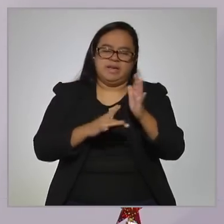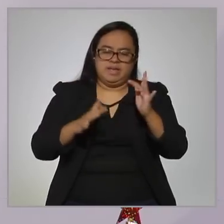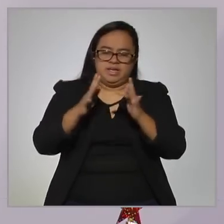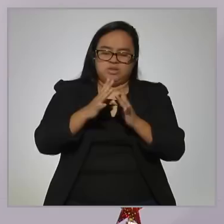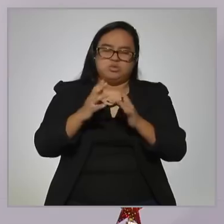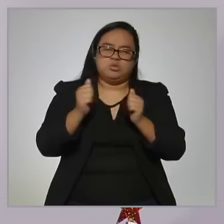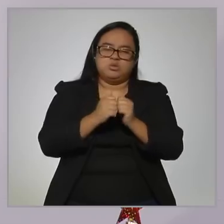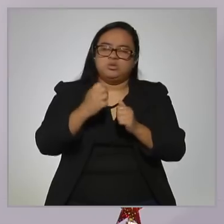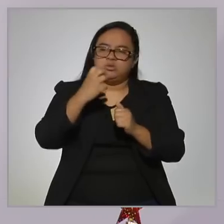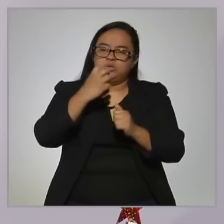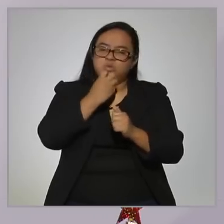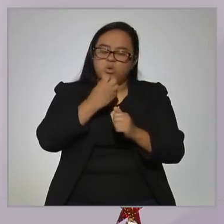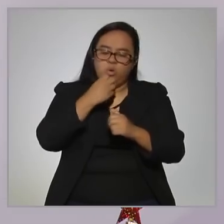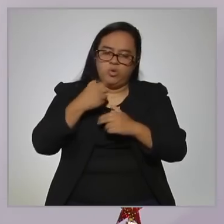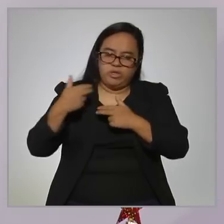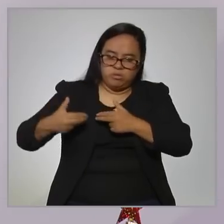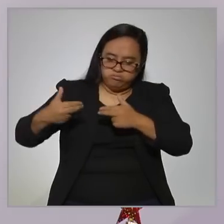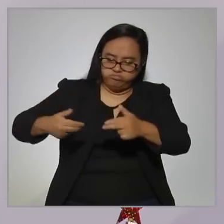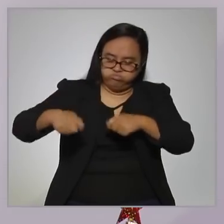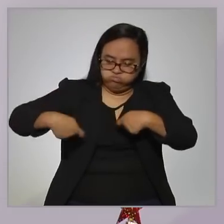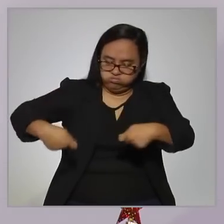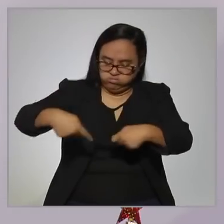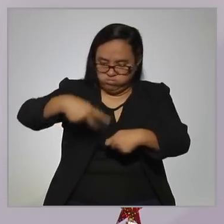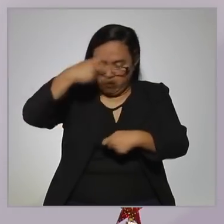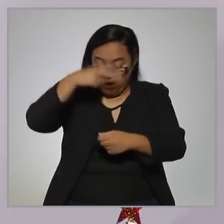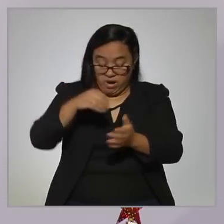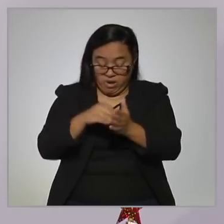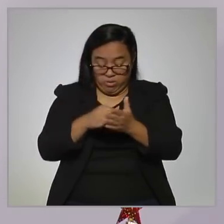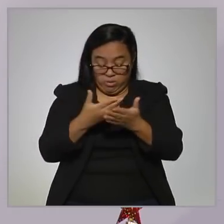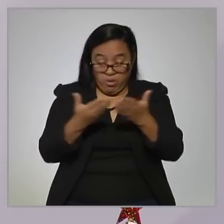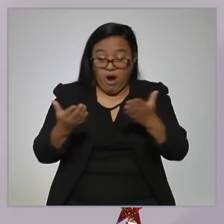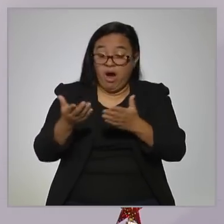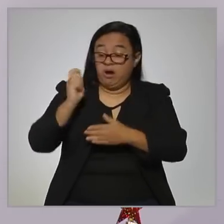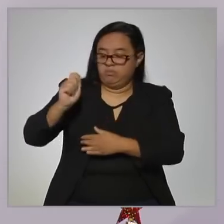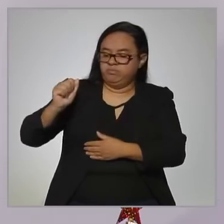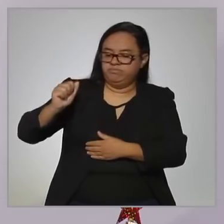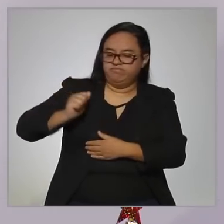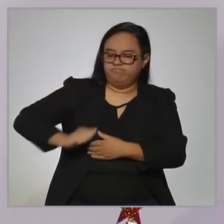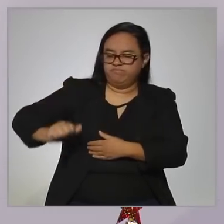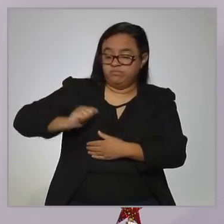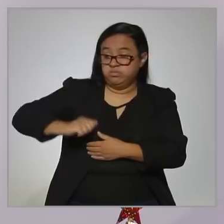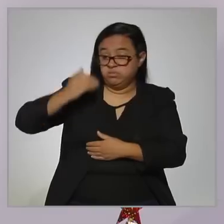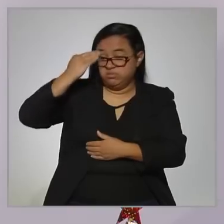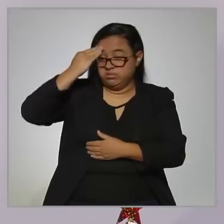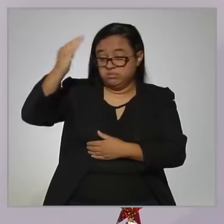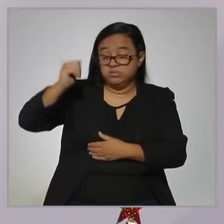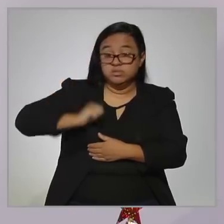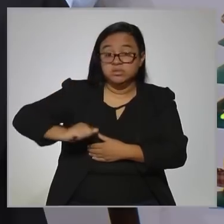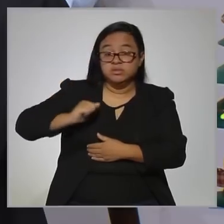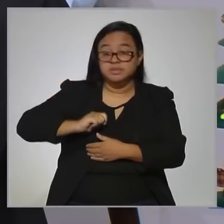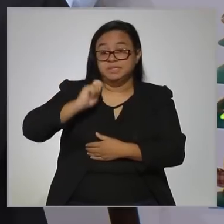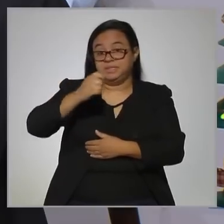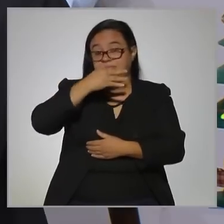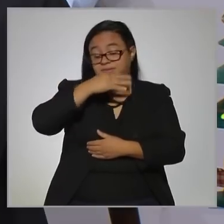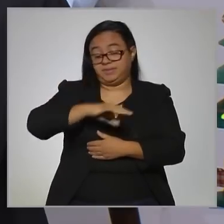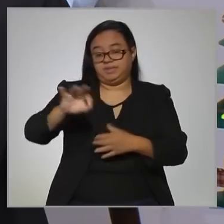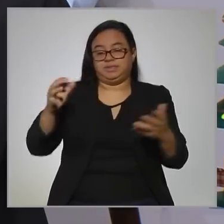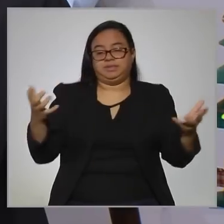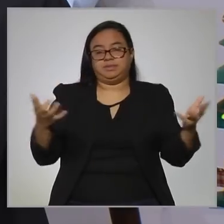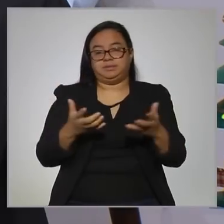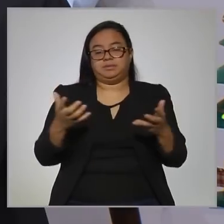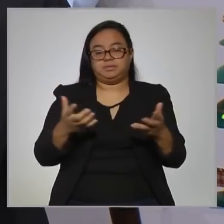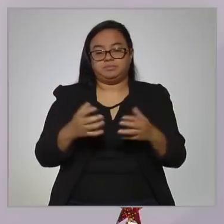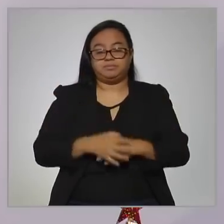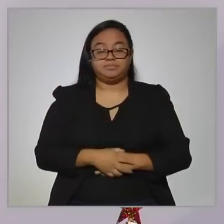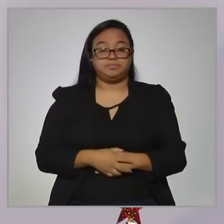judeocristiana, sin lugar a dudas, en el México actual, que desde tiempos muy, muy antiguos se celebra. Nada con